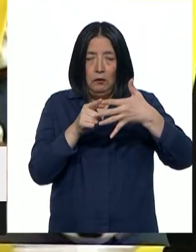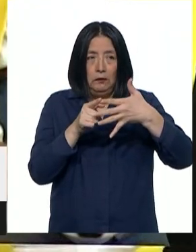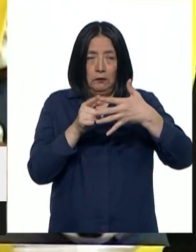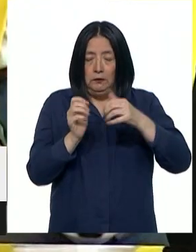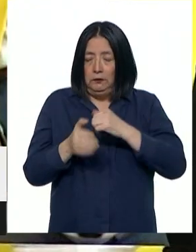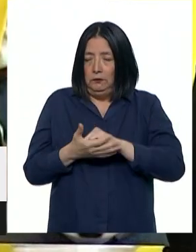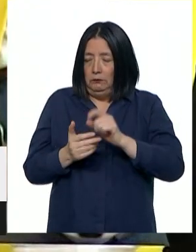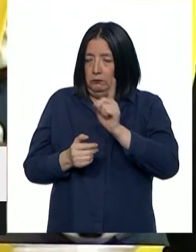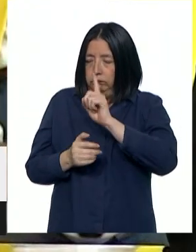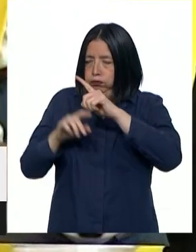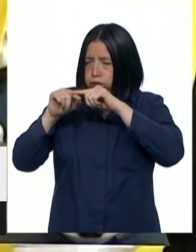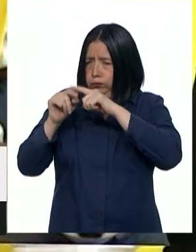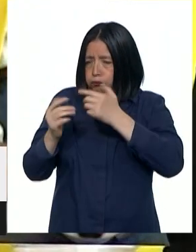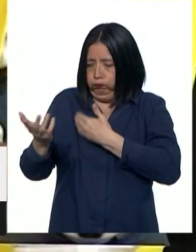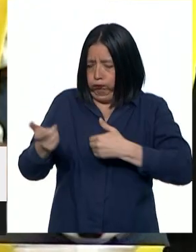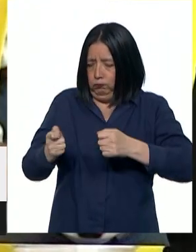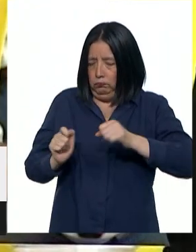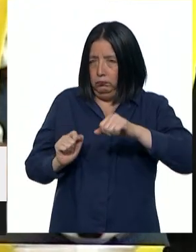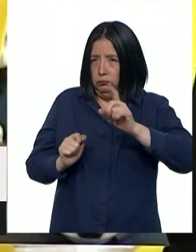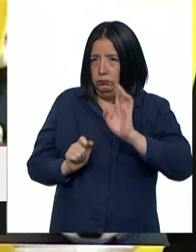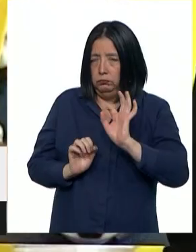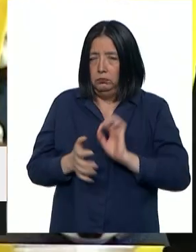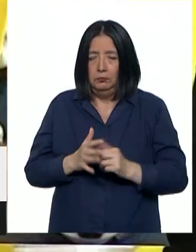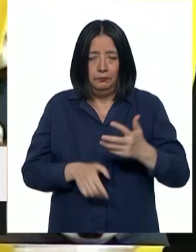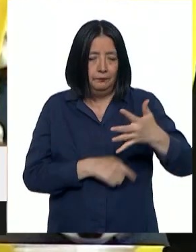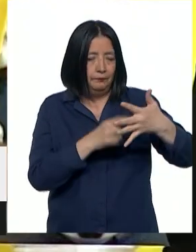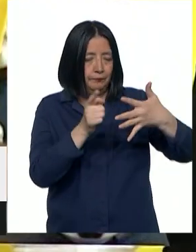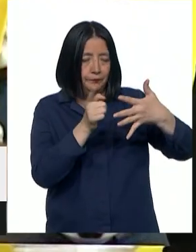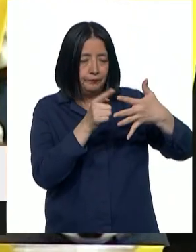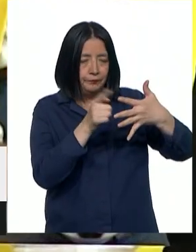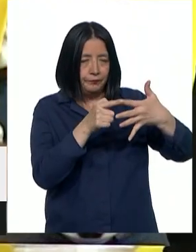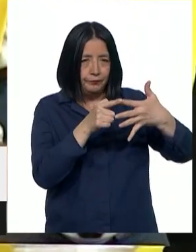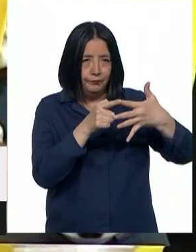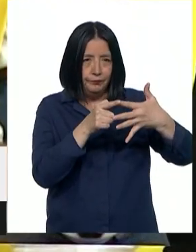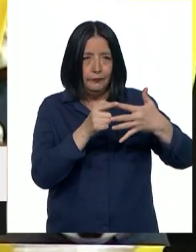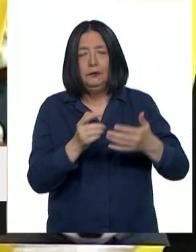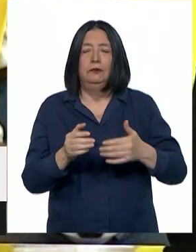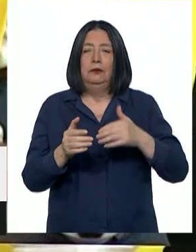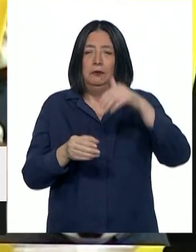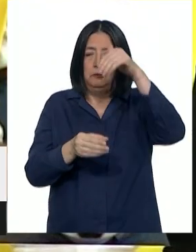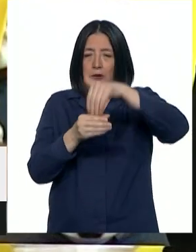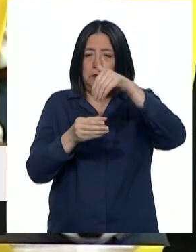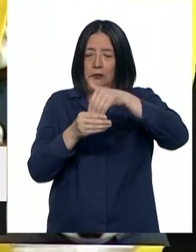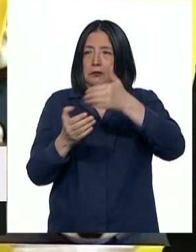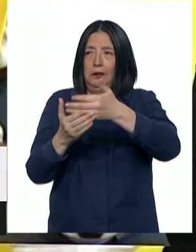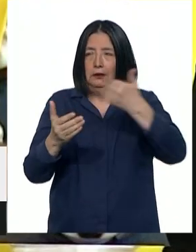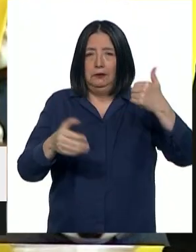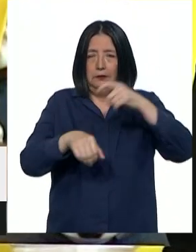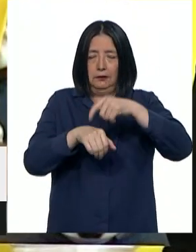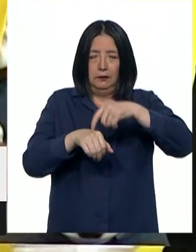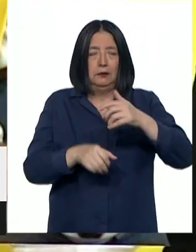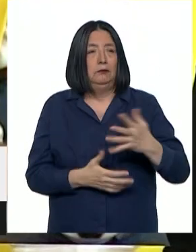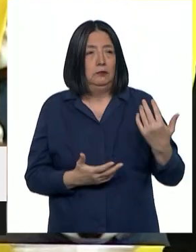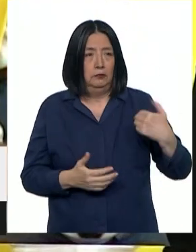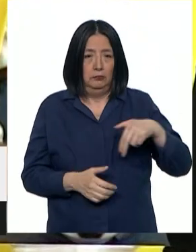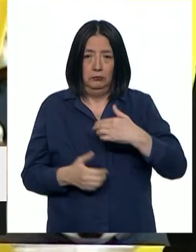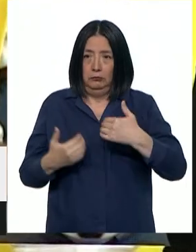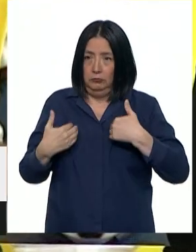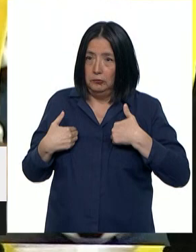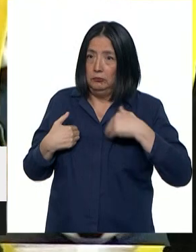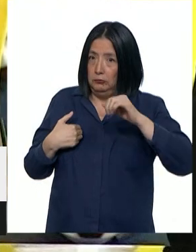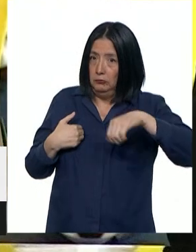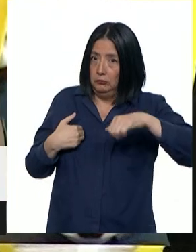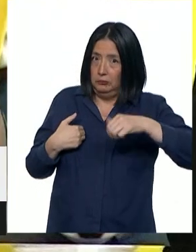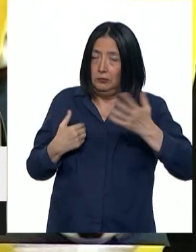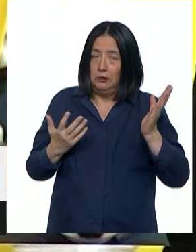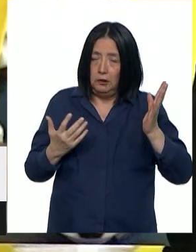situación que no depende del Ejecutivo. 2, adelanto de elecciones. Y nosotros, en